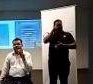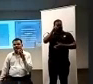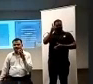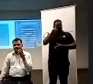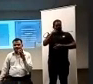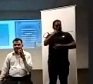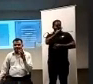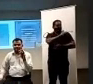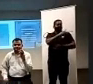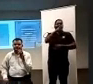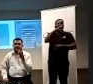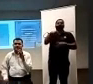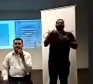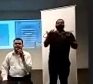COVID.